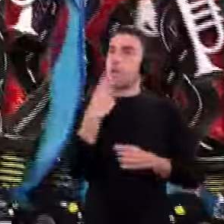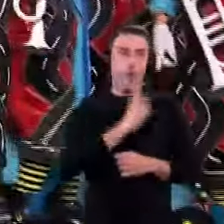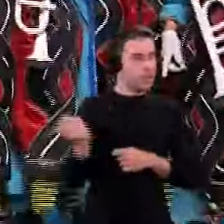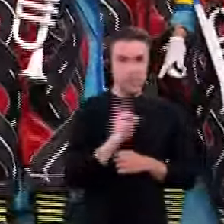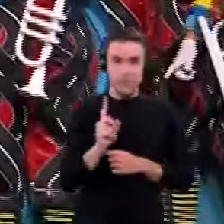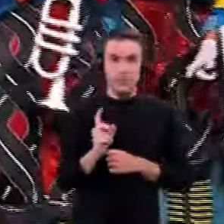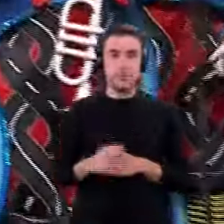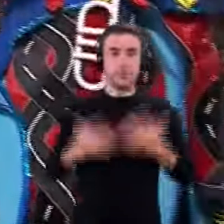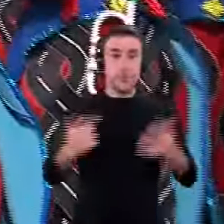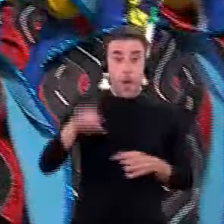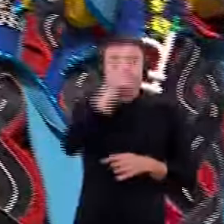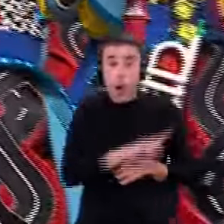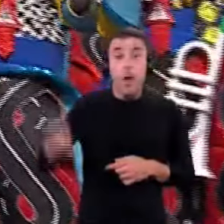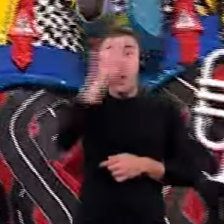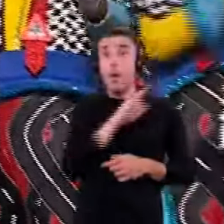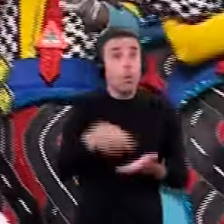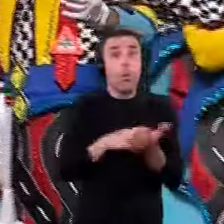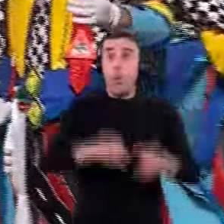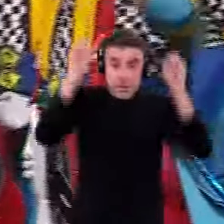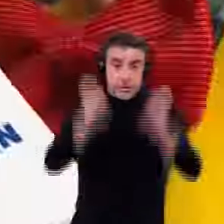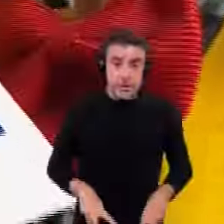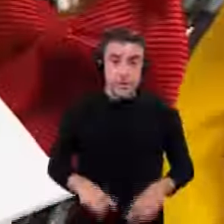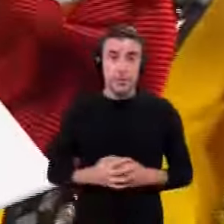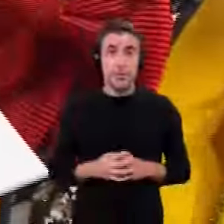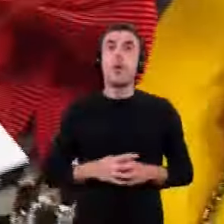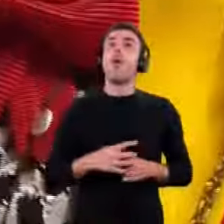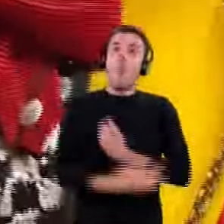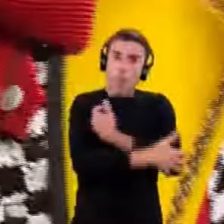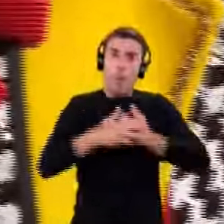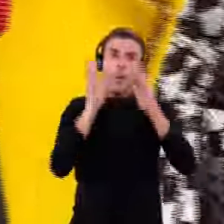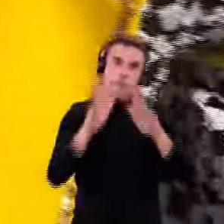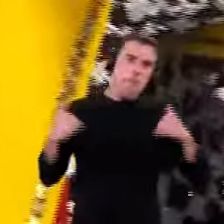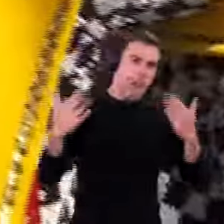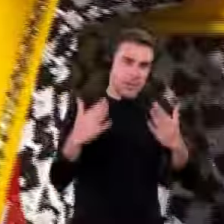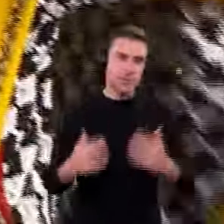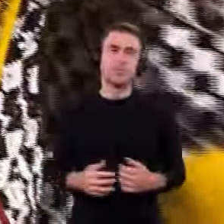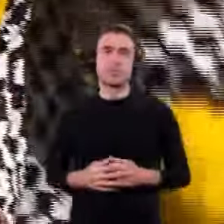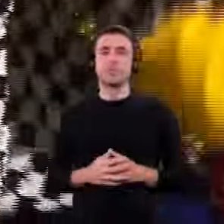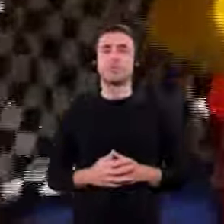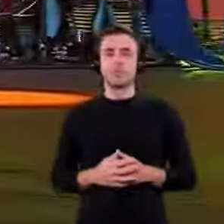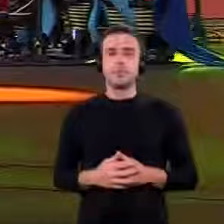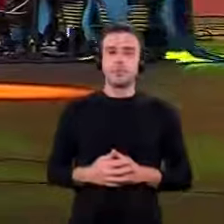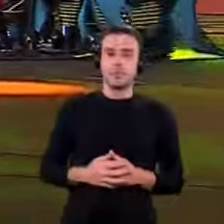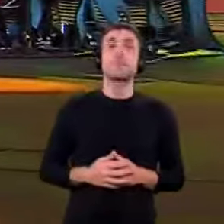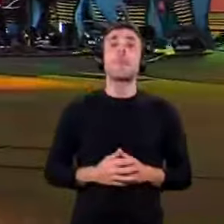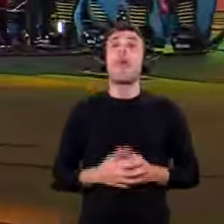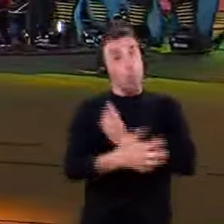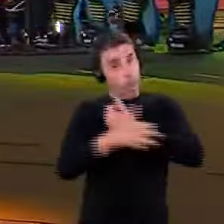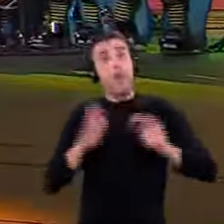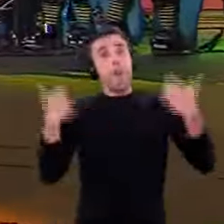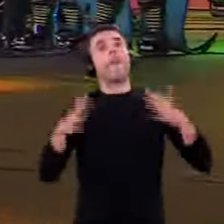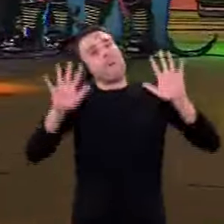que los canarios sin duda hoy son mucho más pobres, pero más